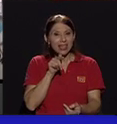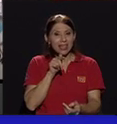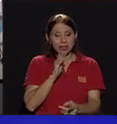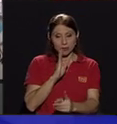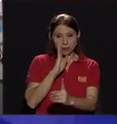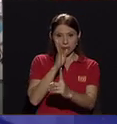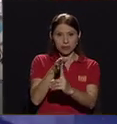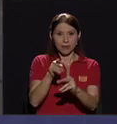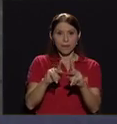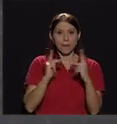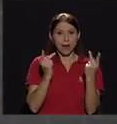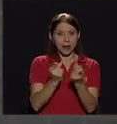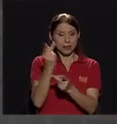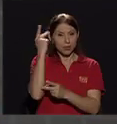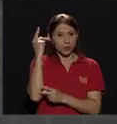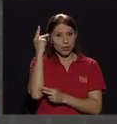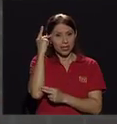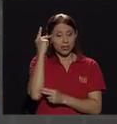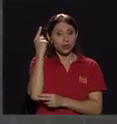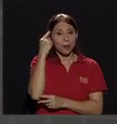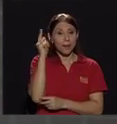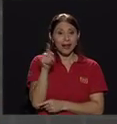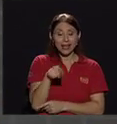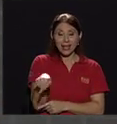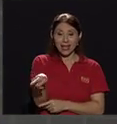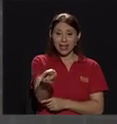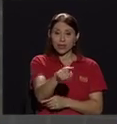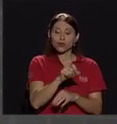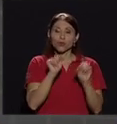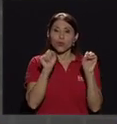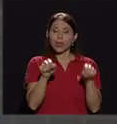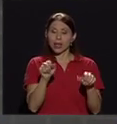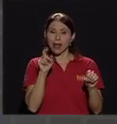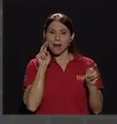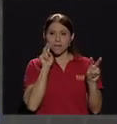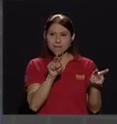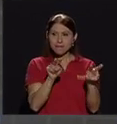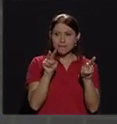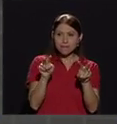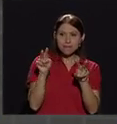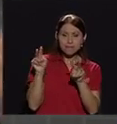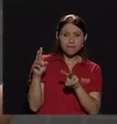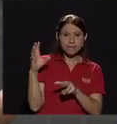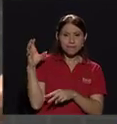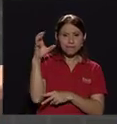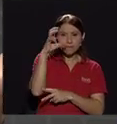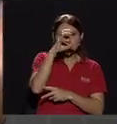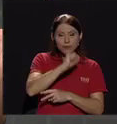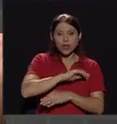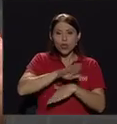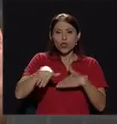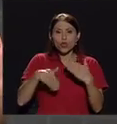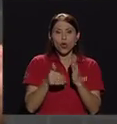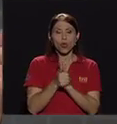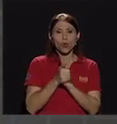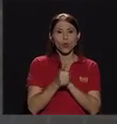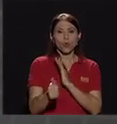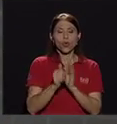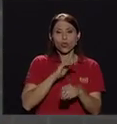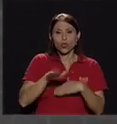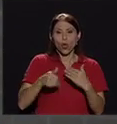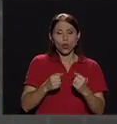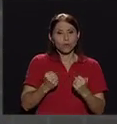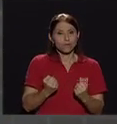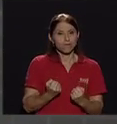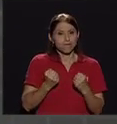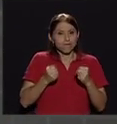los partidos políticos para que tomaran en cuenta todo el talento y las potencialidades de estas lideresas y